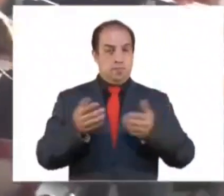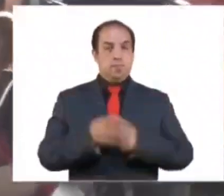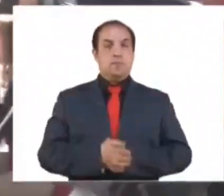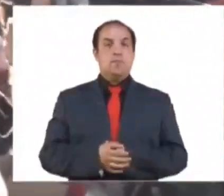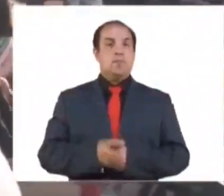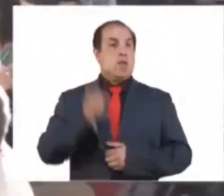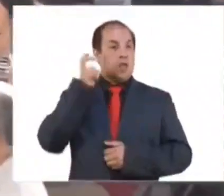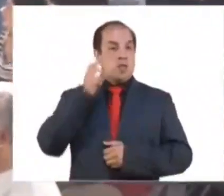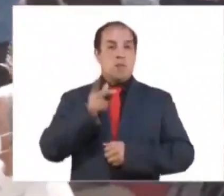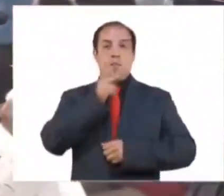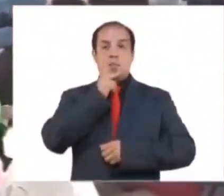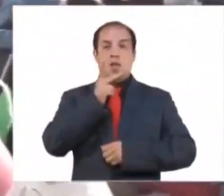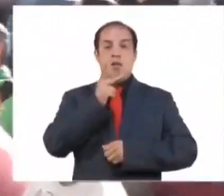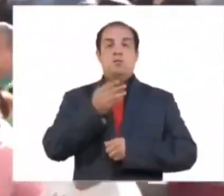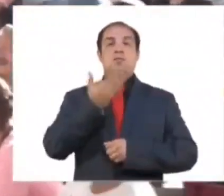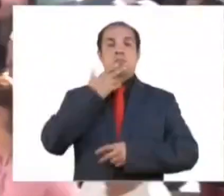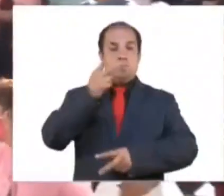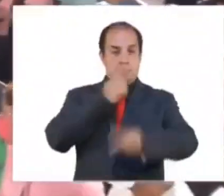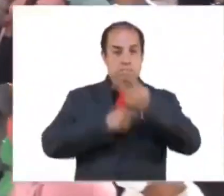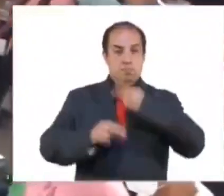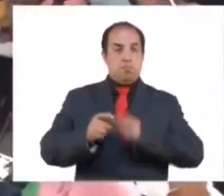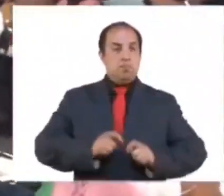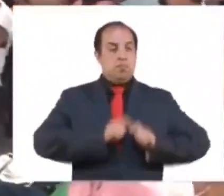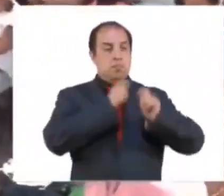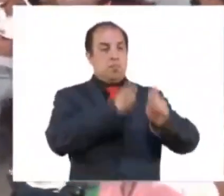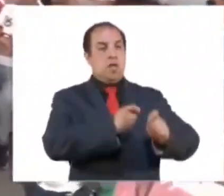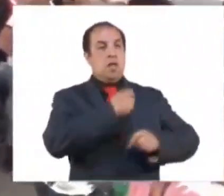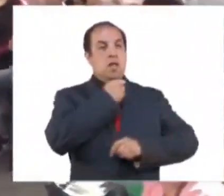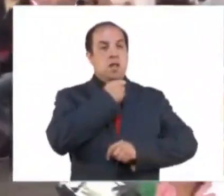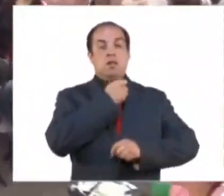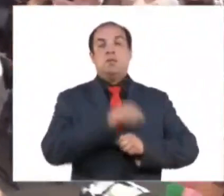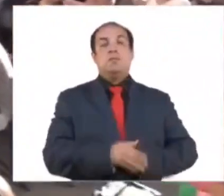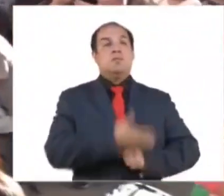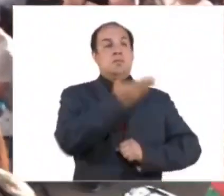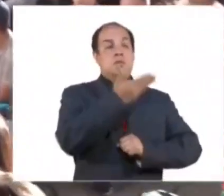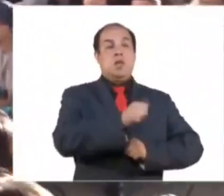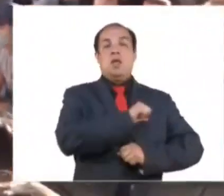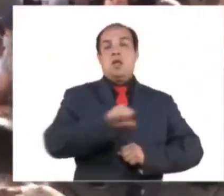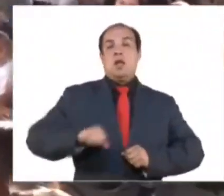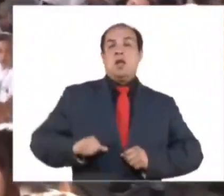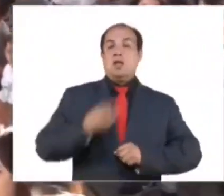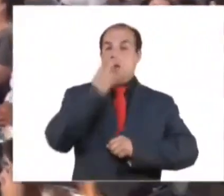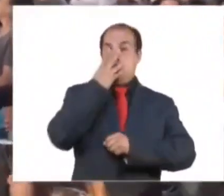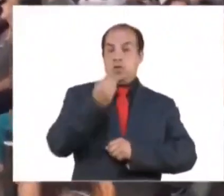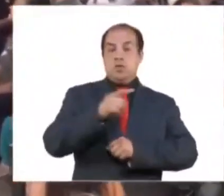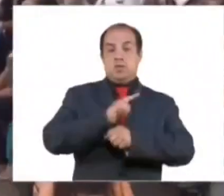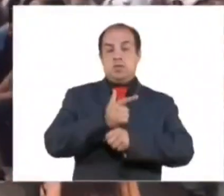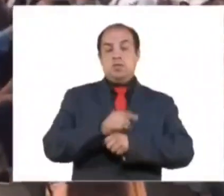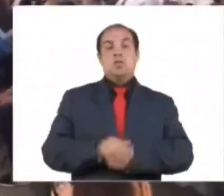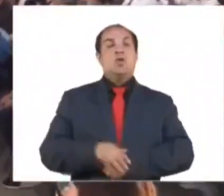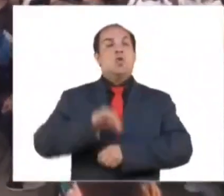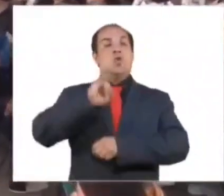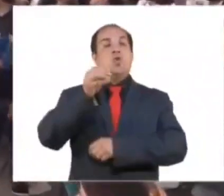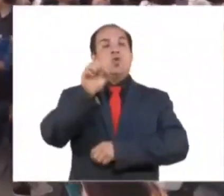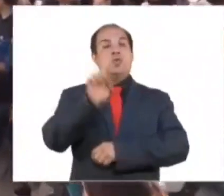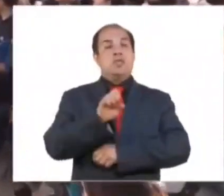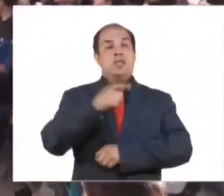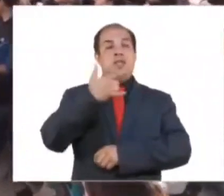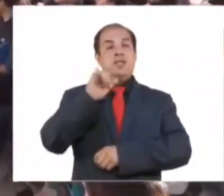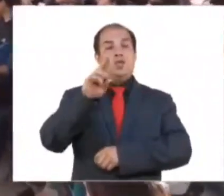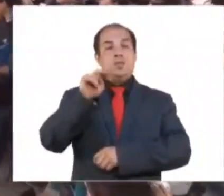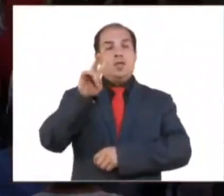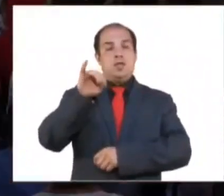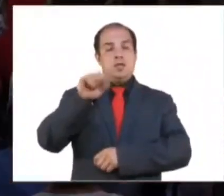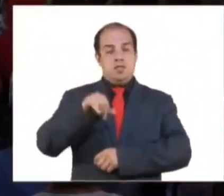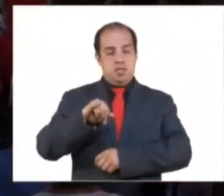para escuchar las palabras de bienvenida, cedemos el uso de la voz en los micrófonos al alcalde de Coyoacán, licenciado José Giovanni